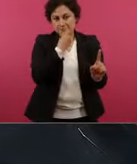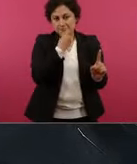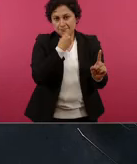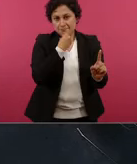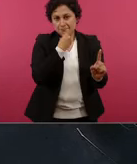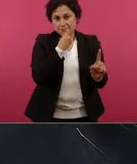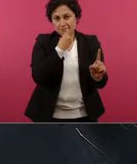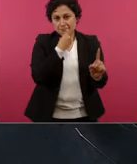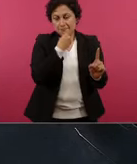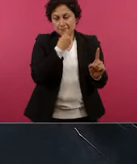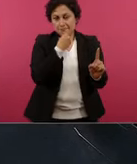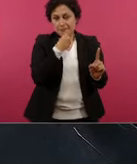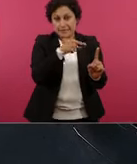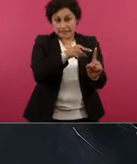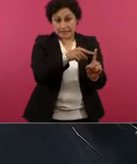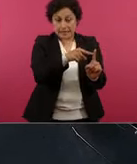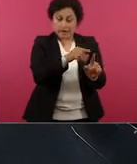Es el heredero